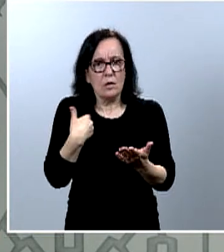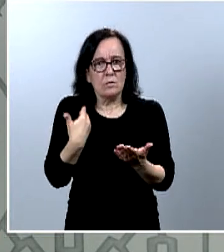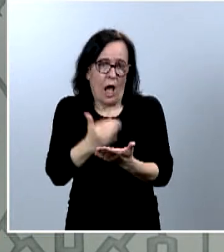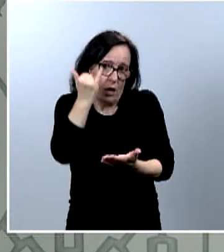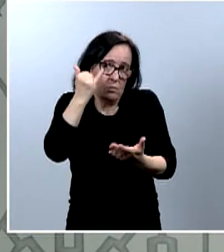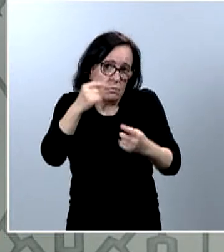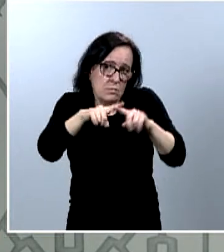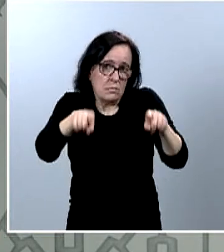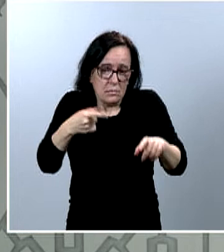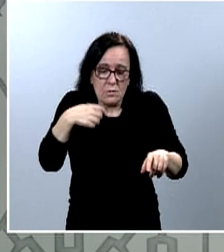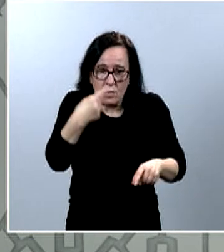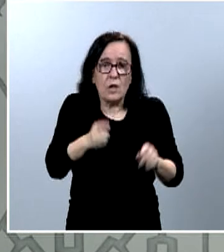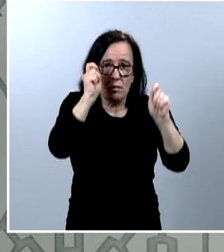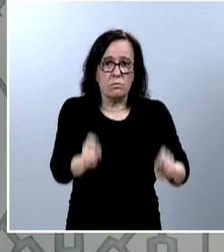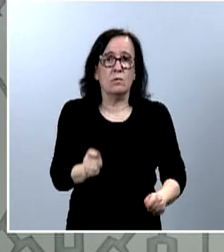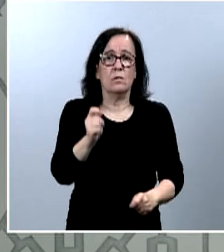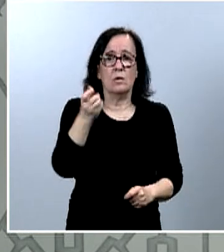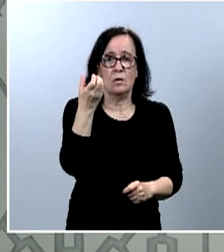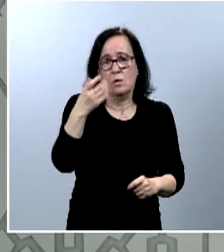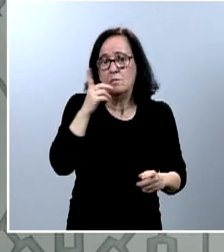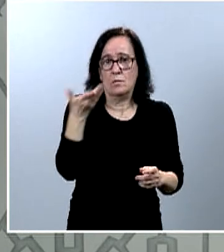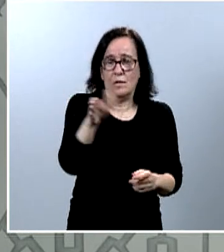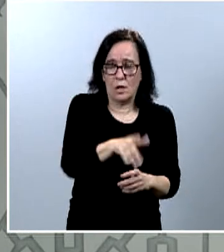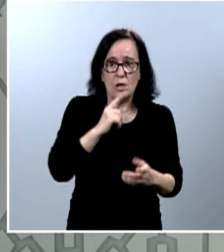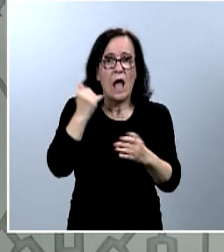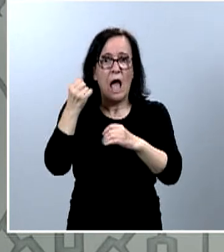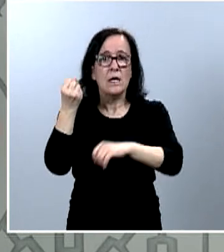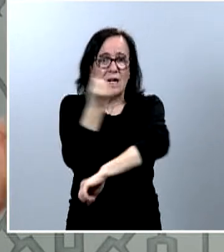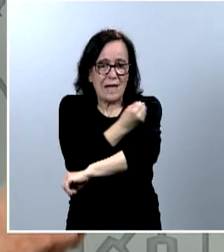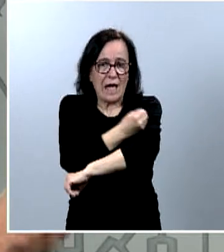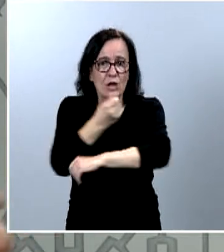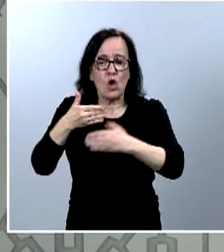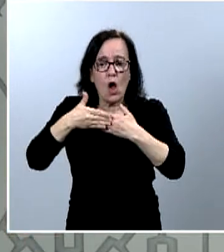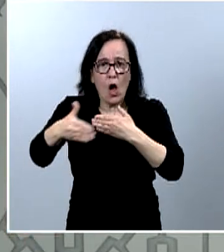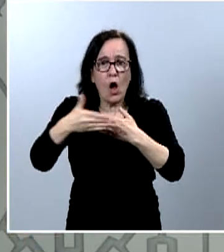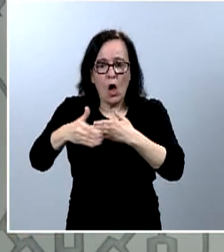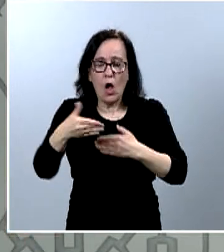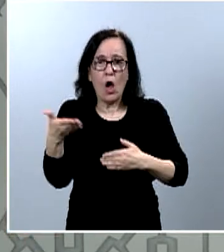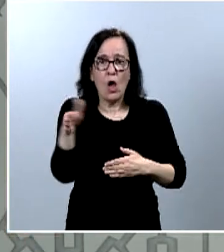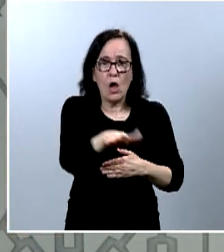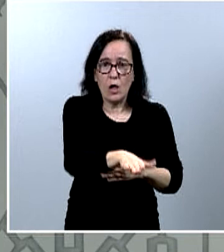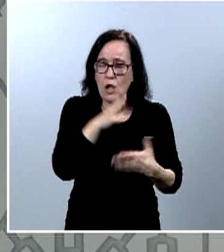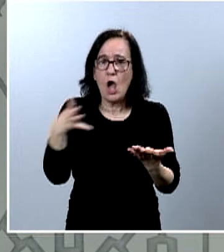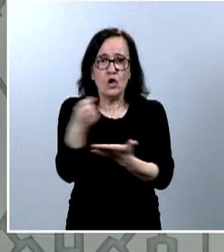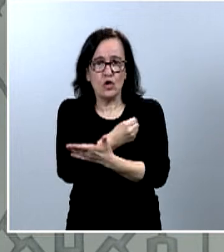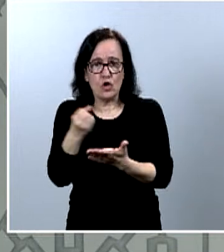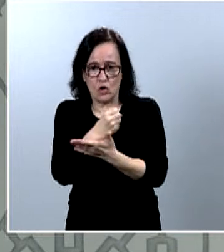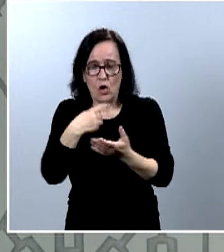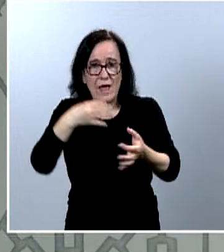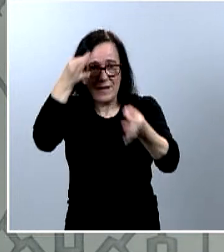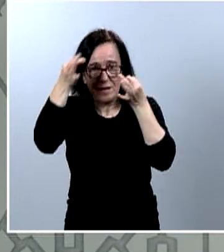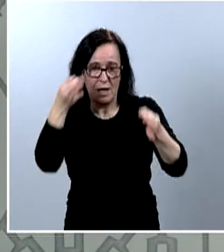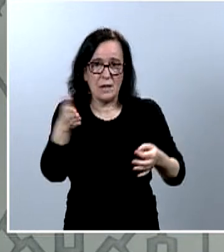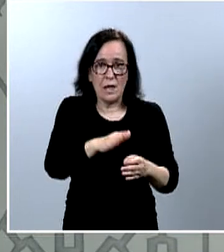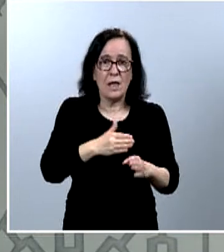personas fallecidas están tanto registradas en el registro civil de defunciones como registradas en todas las bases de datos de fallecimientos, tanto del nivel